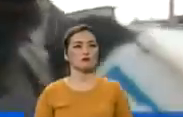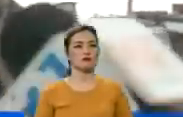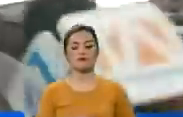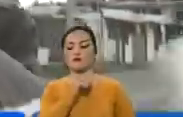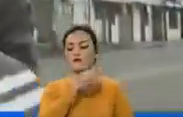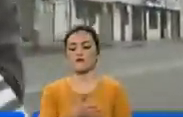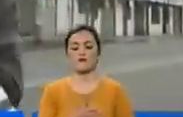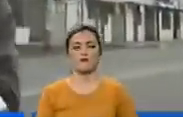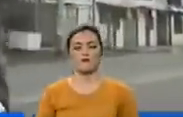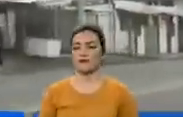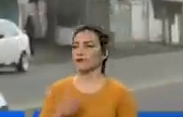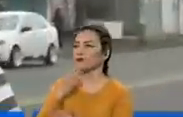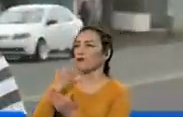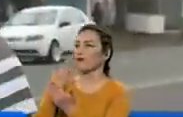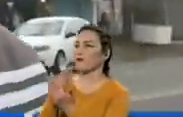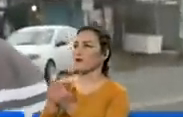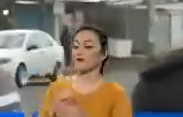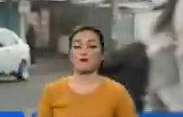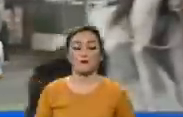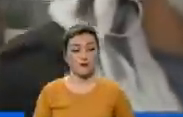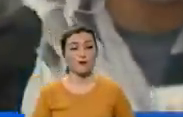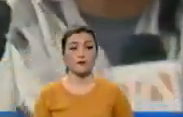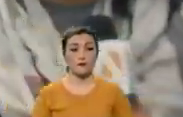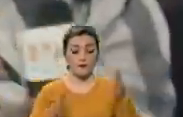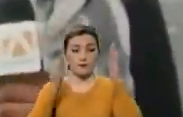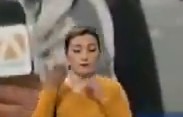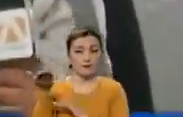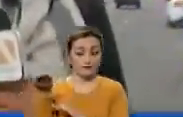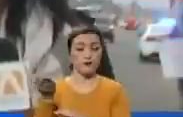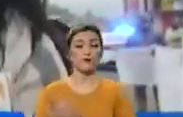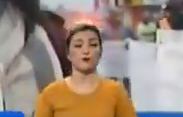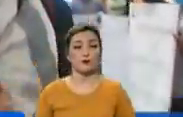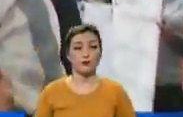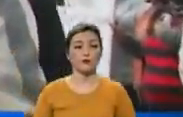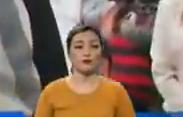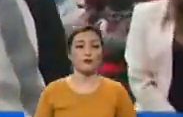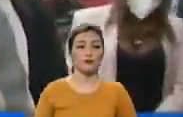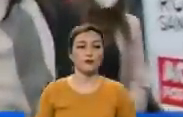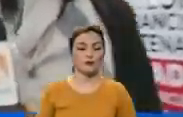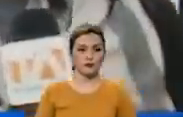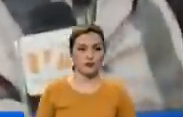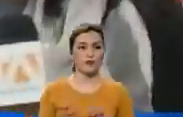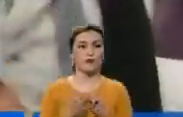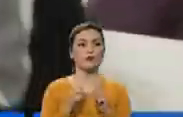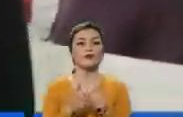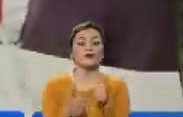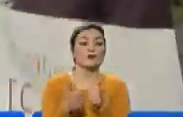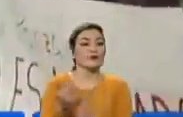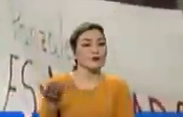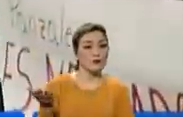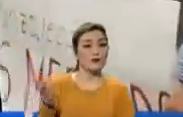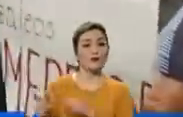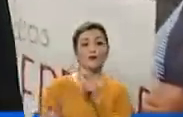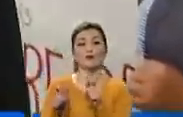la delincuencia. Listo, muchísimas gracias. Y escuchamos, compañeras, amigos, televidentes, cuál es el inconveniente que tienen